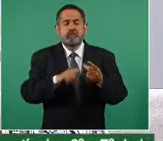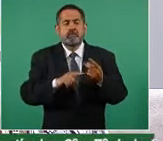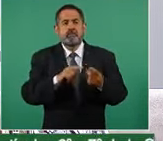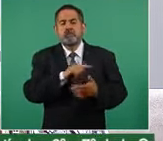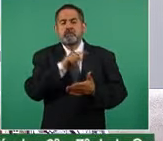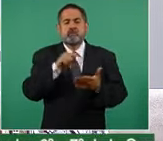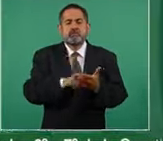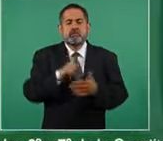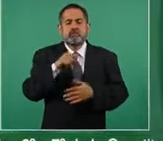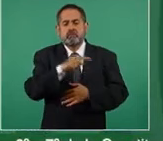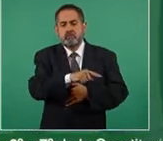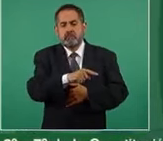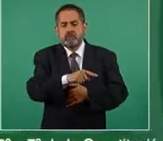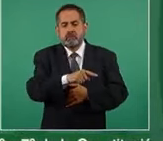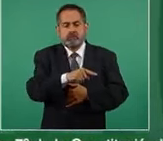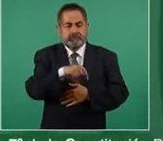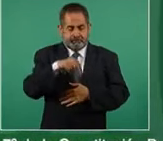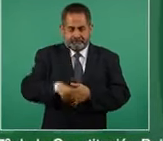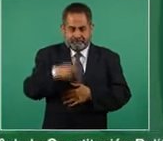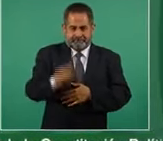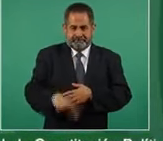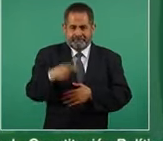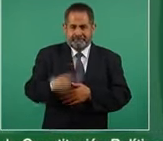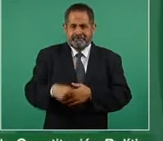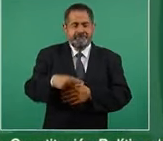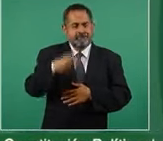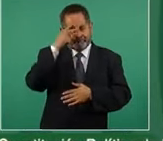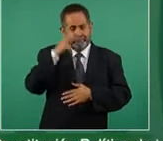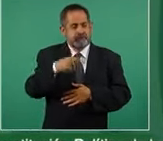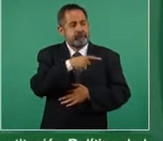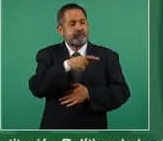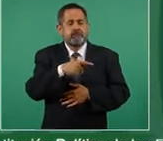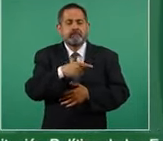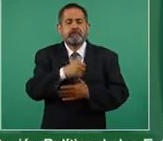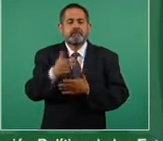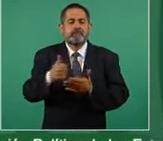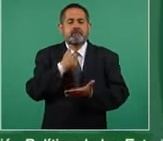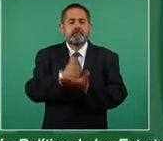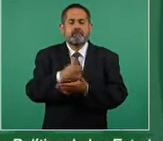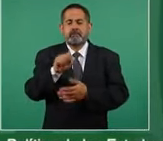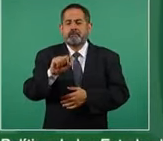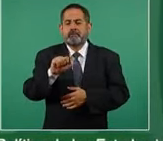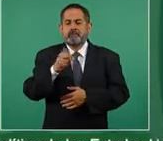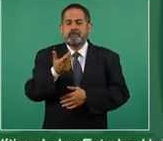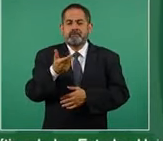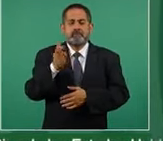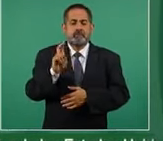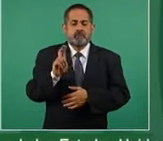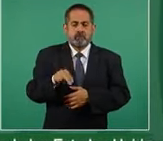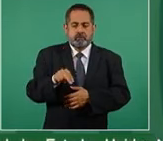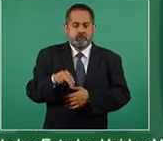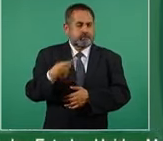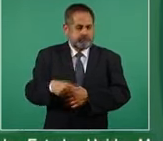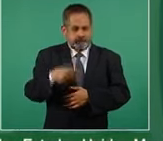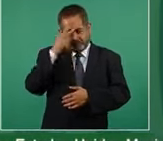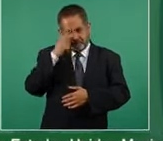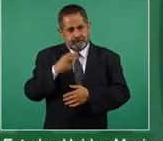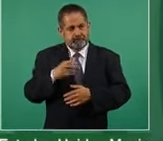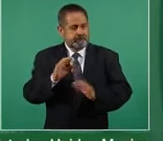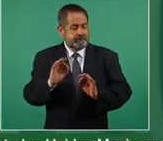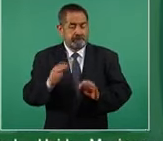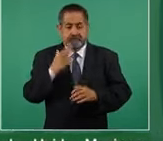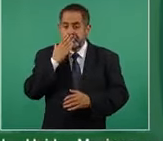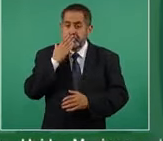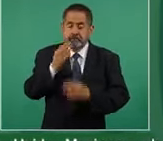básicamente en Ciudad Sahagún. Esto es también una buena noticia